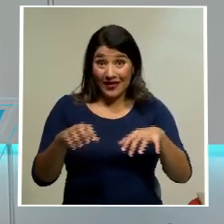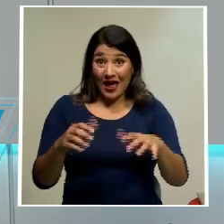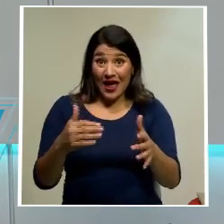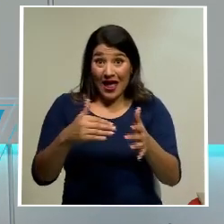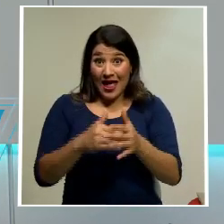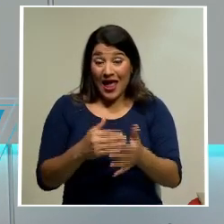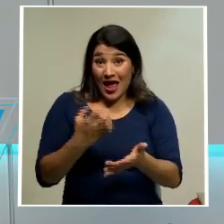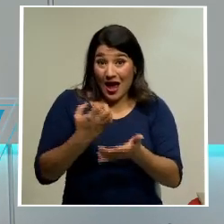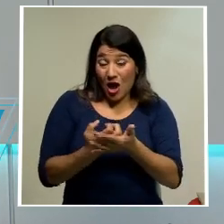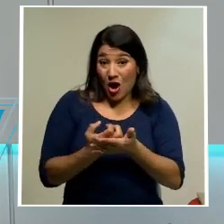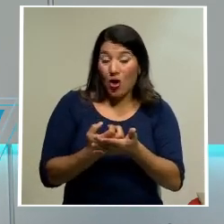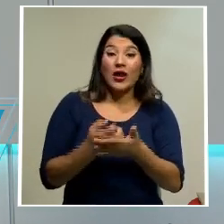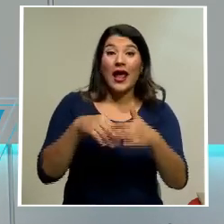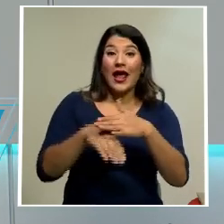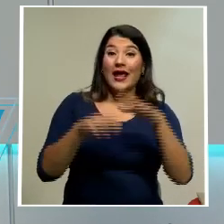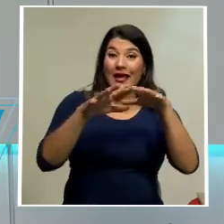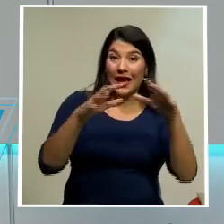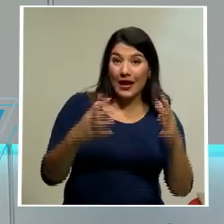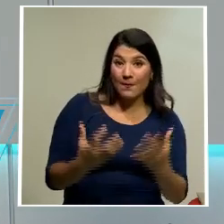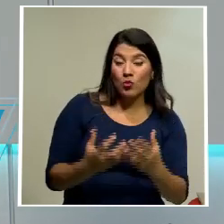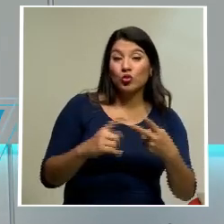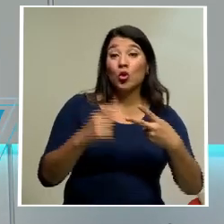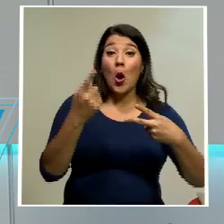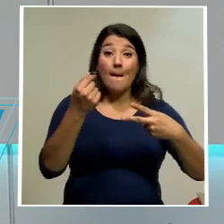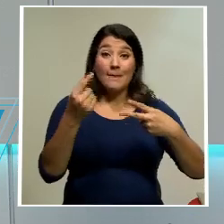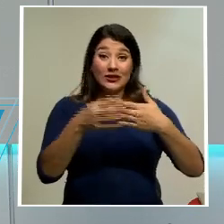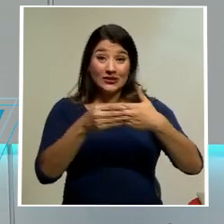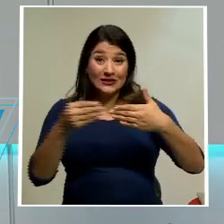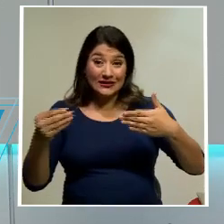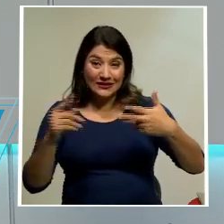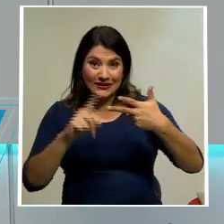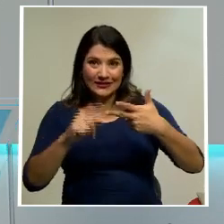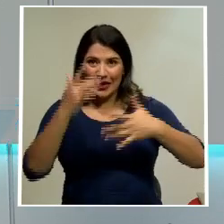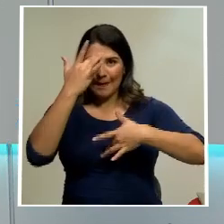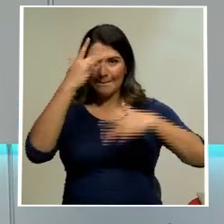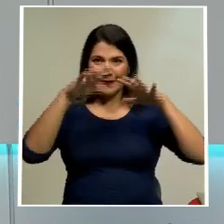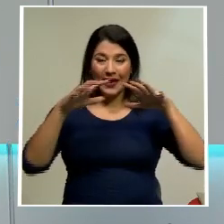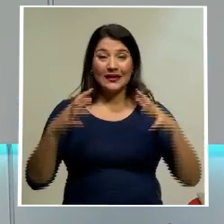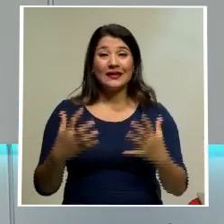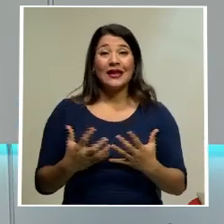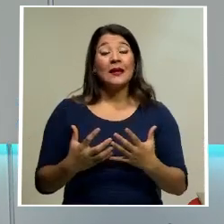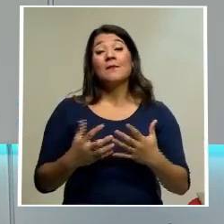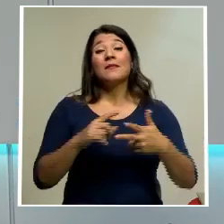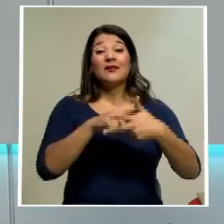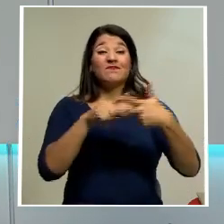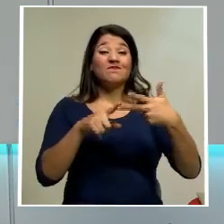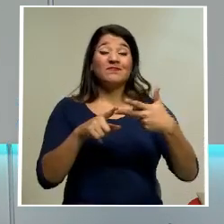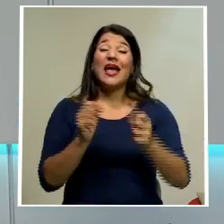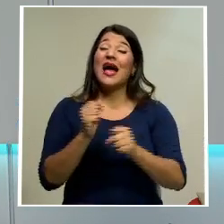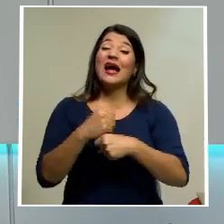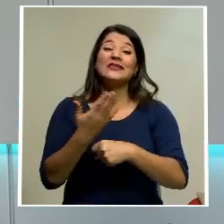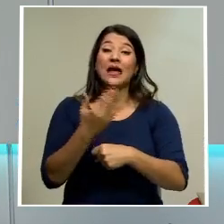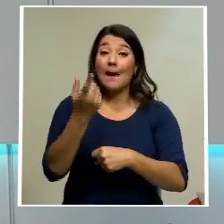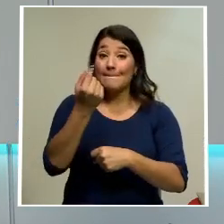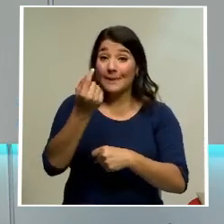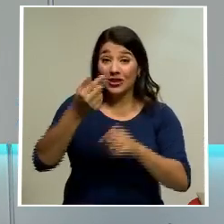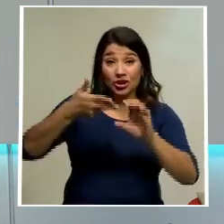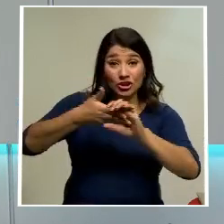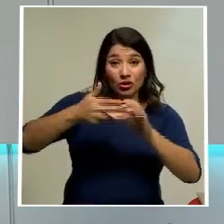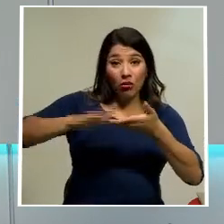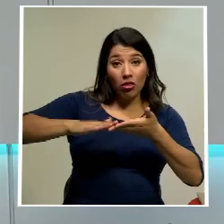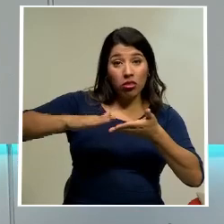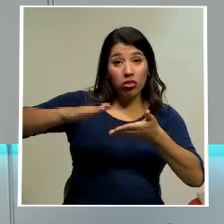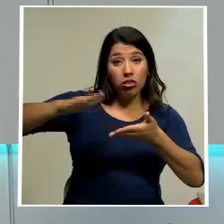de cambio y los efectos de la pandemia han provocado que los precios de los combustibles este año se disparen en nuestro